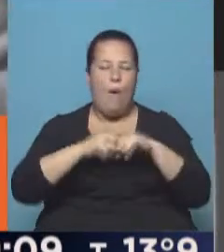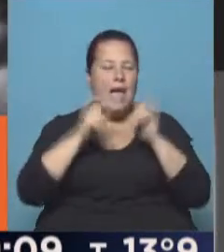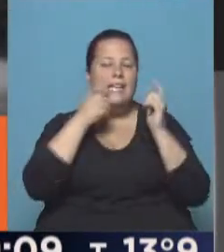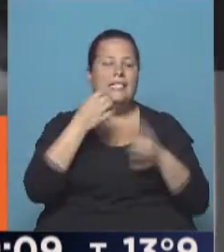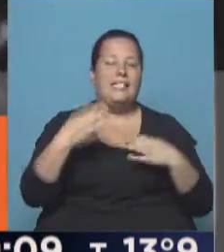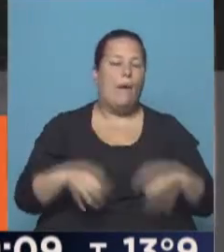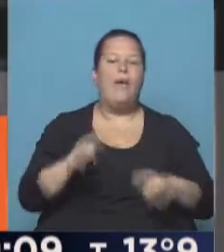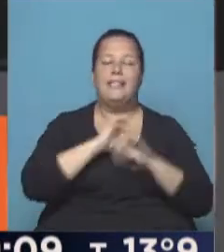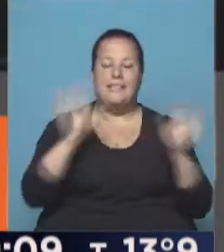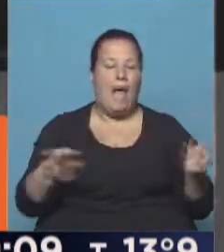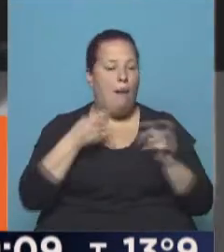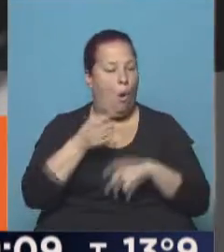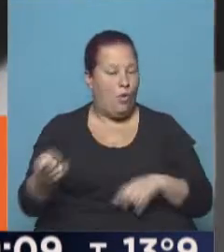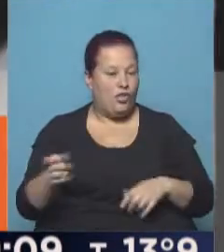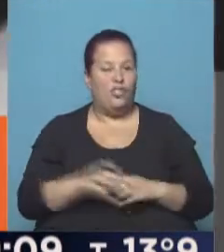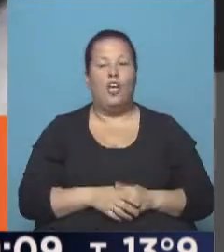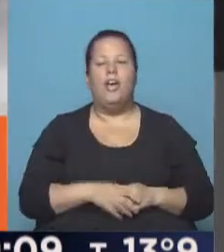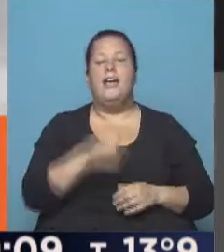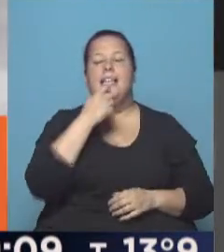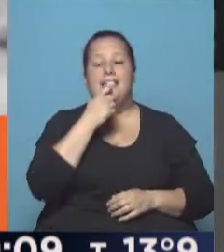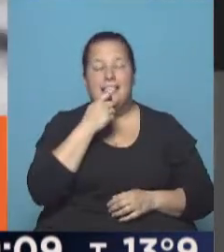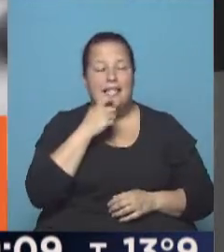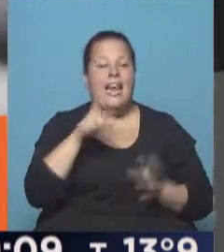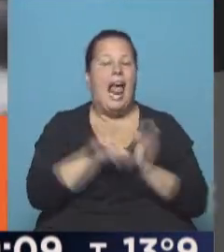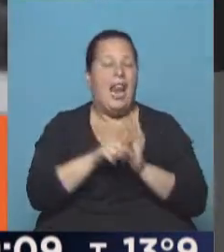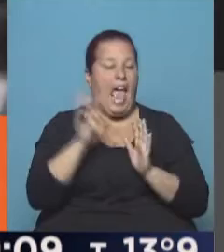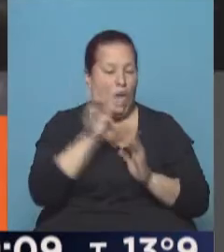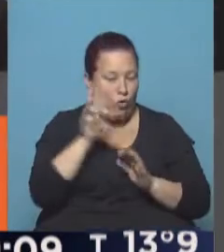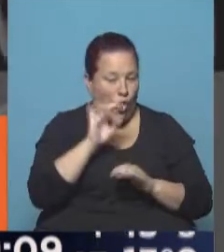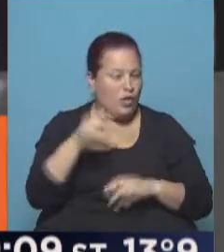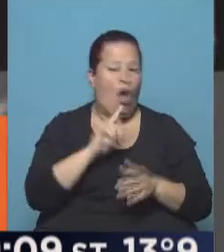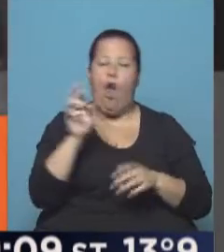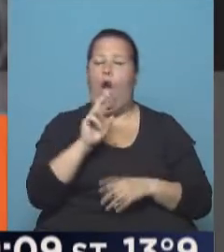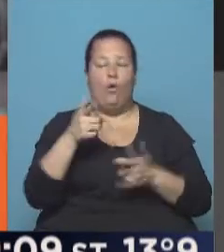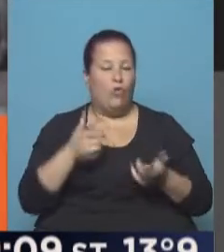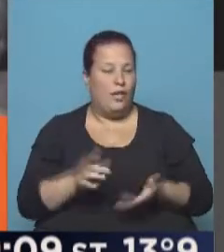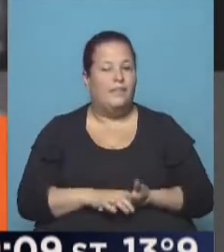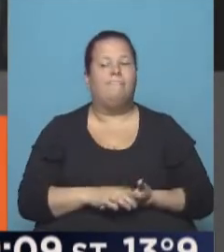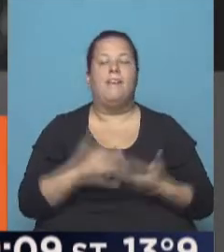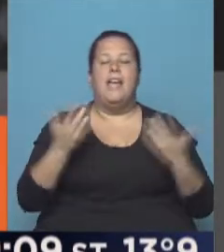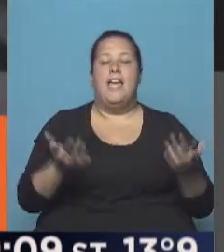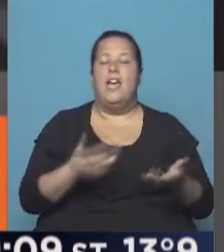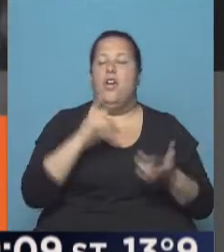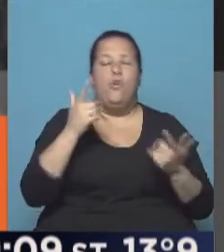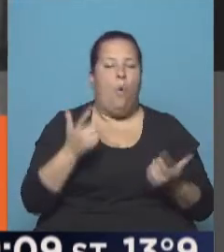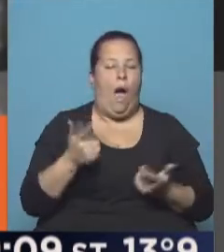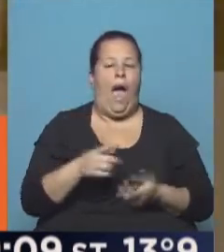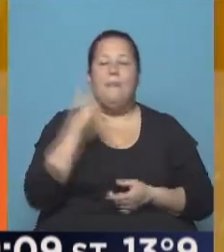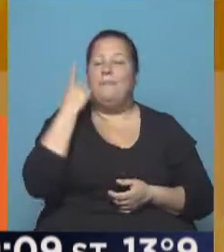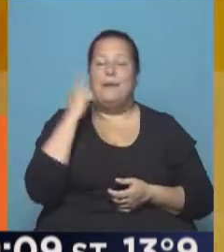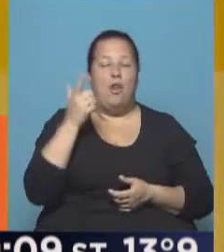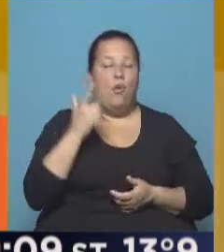correspondía o no correspondía hacer ese juicio, si las leyes lo permitían o no lo permitían. No hubo al